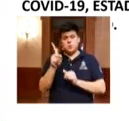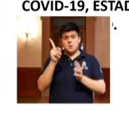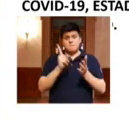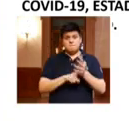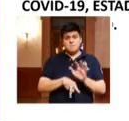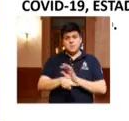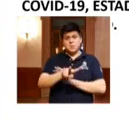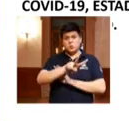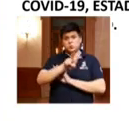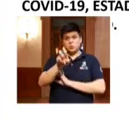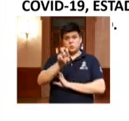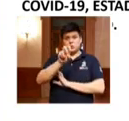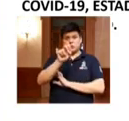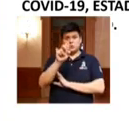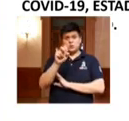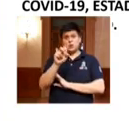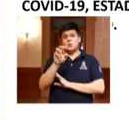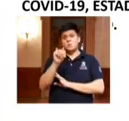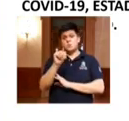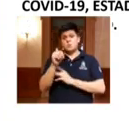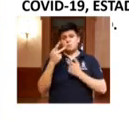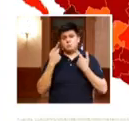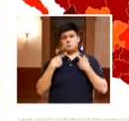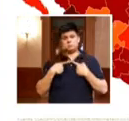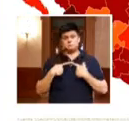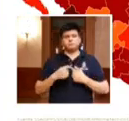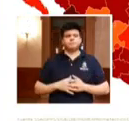1,239 personas.